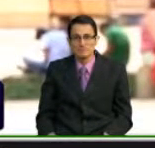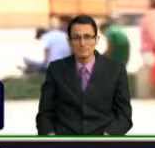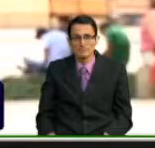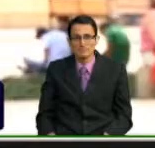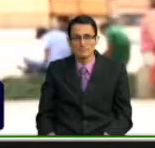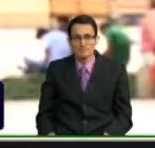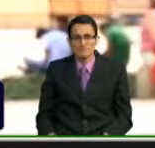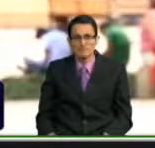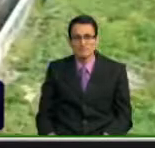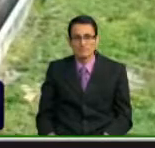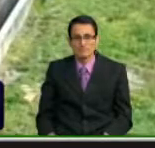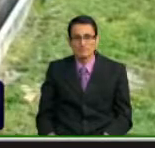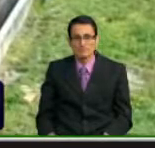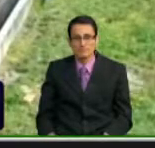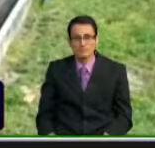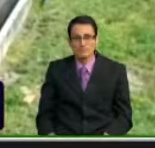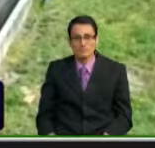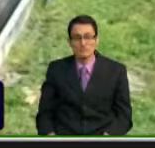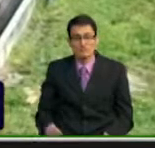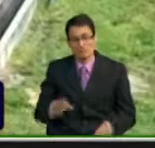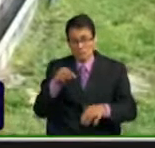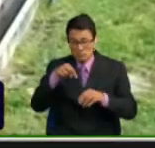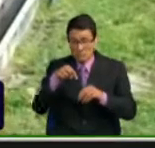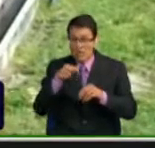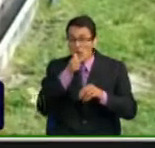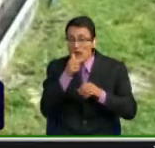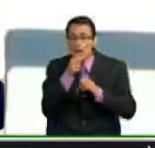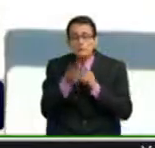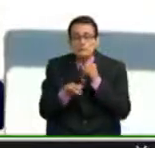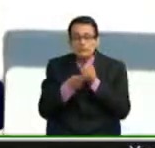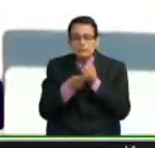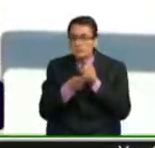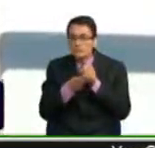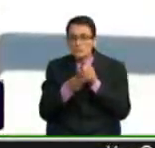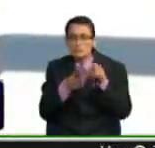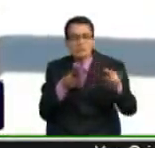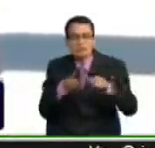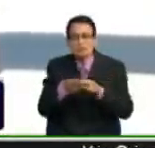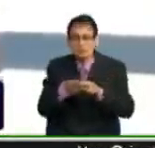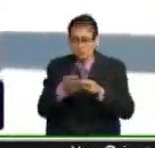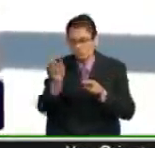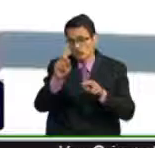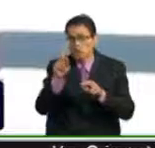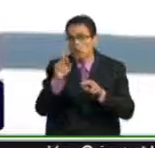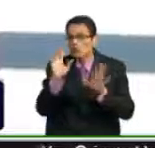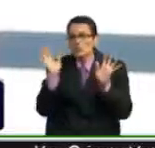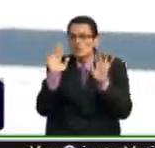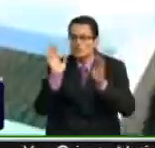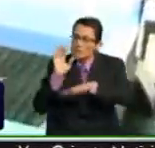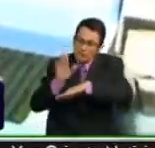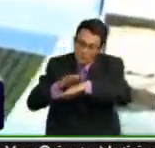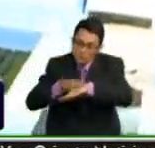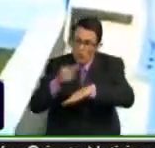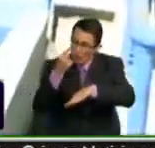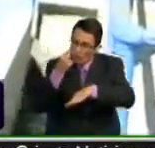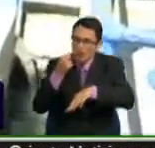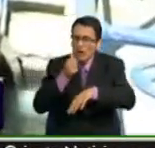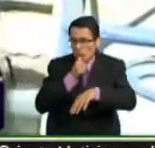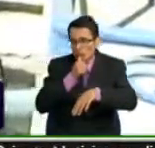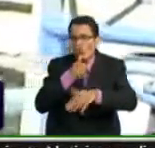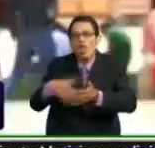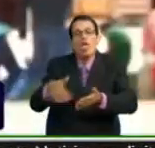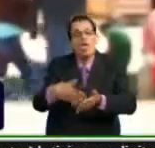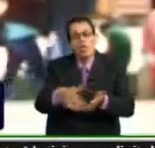que no hay posibilidad de un racionamiento. Solo se ha invitado a los ciudadanos a que usen de manera adecuada el